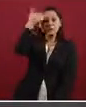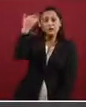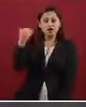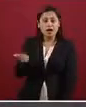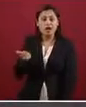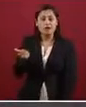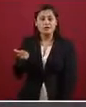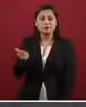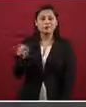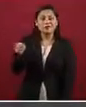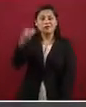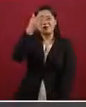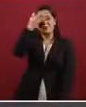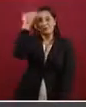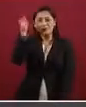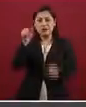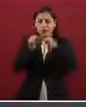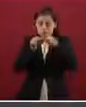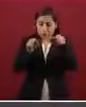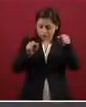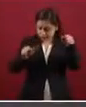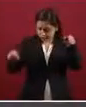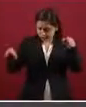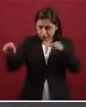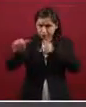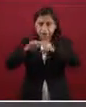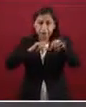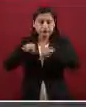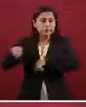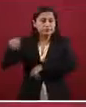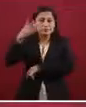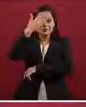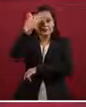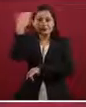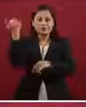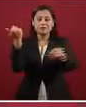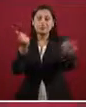por dónde va el Tren Maya.